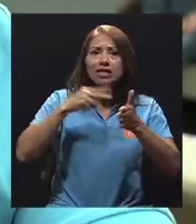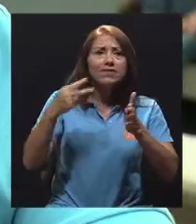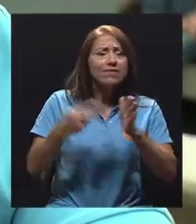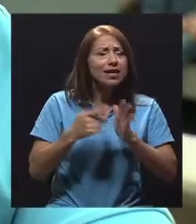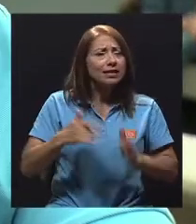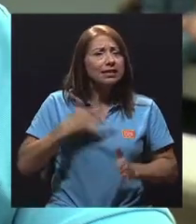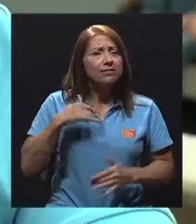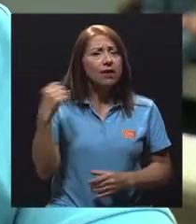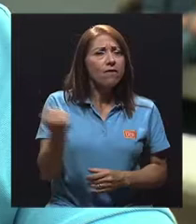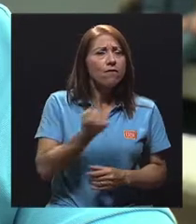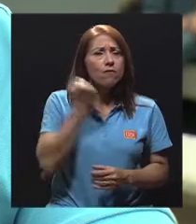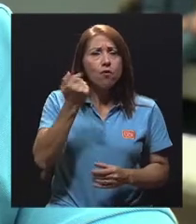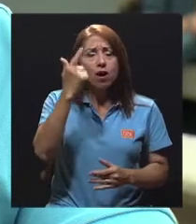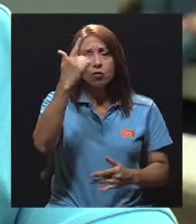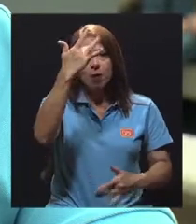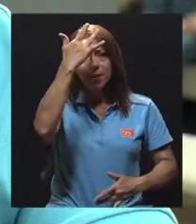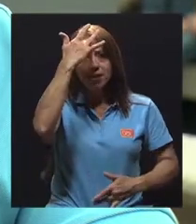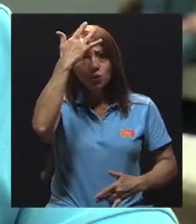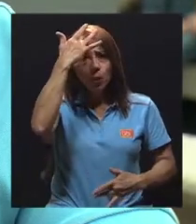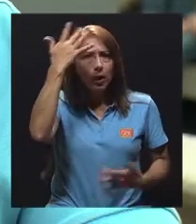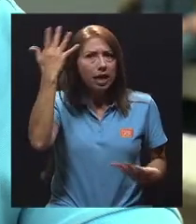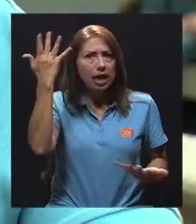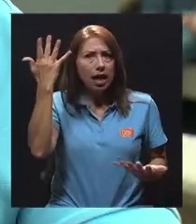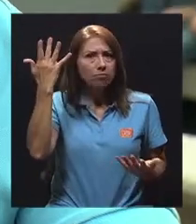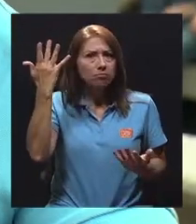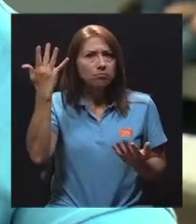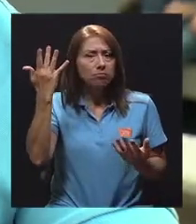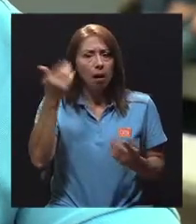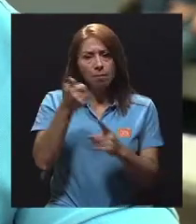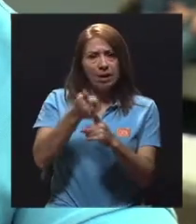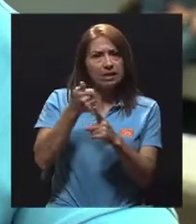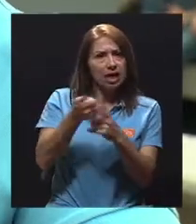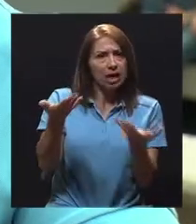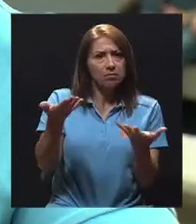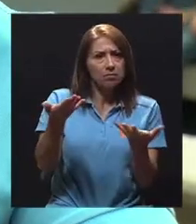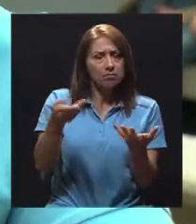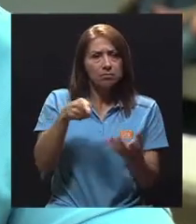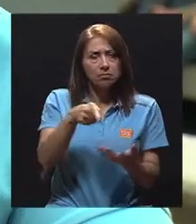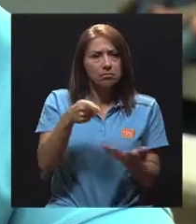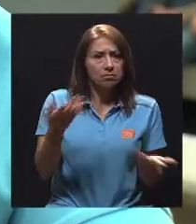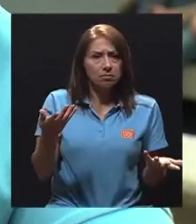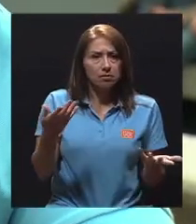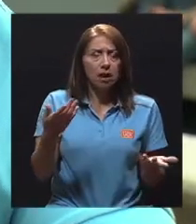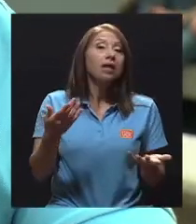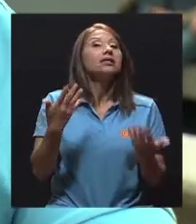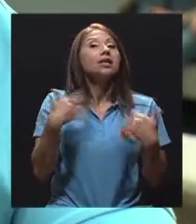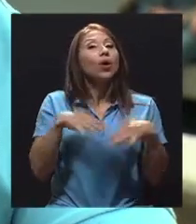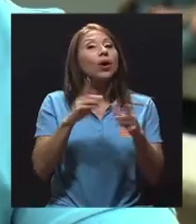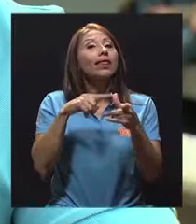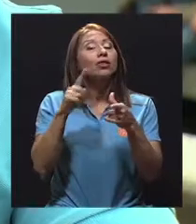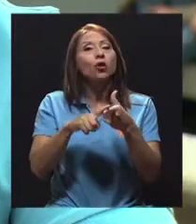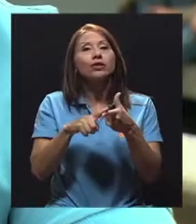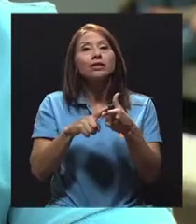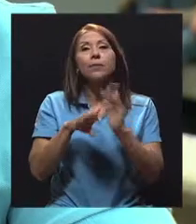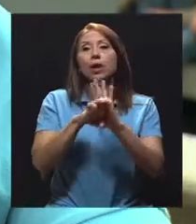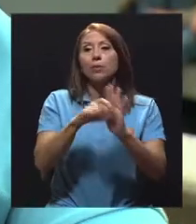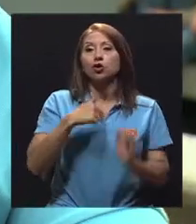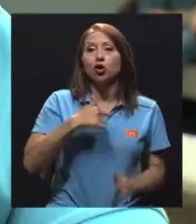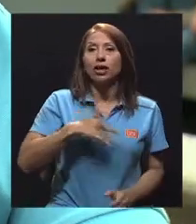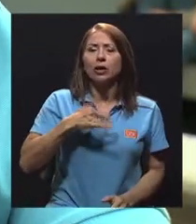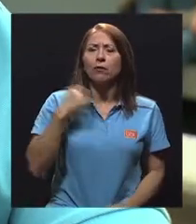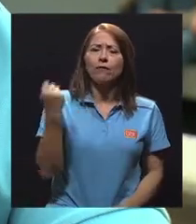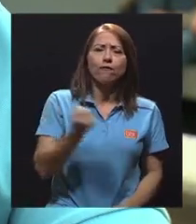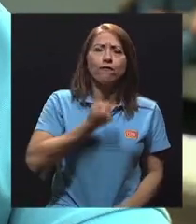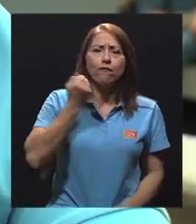que la hipersensibilidad es una patología, como llamamos así, per se o por sí misma, sino que entonces eso, cuando yo